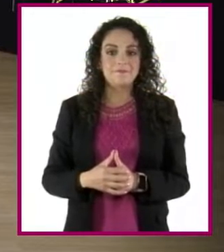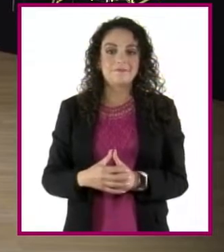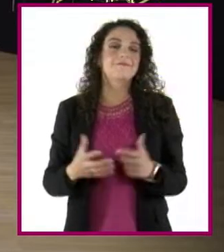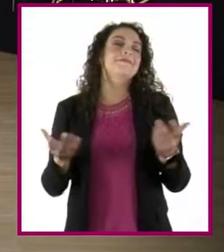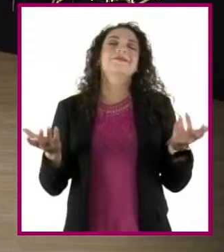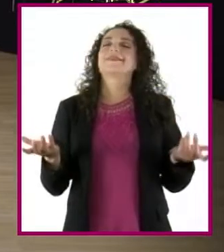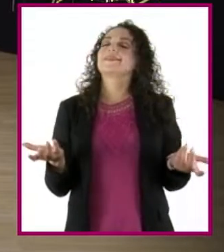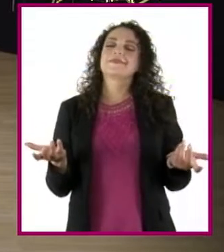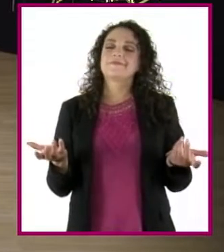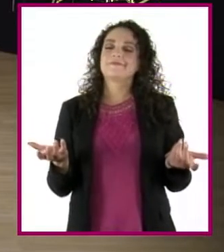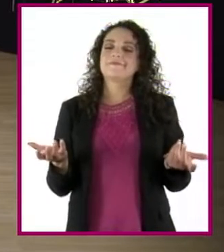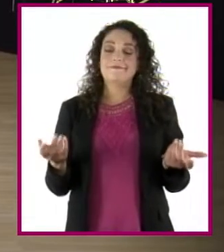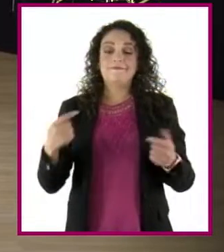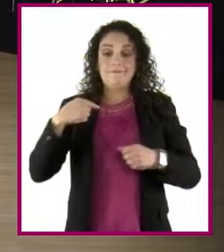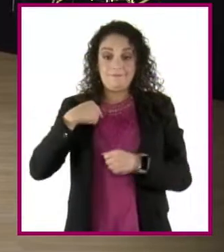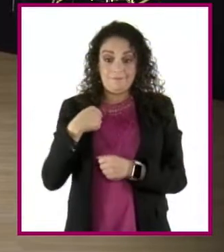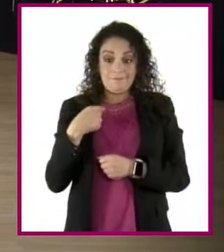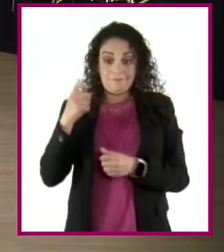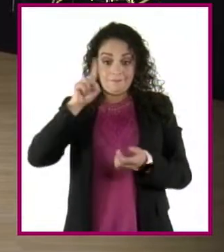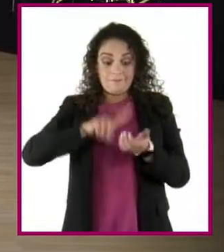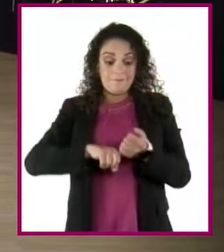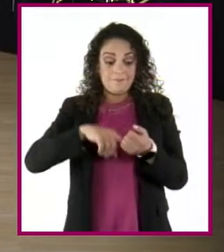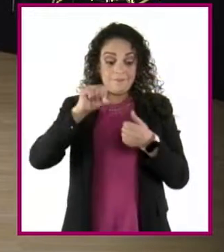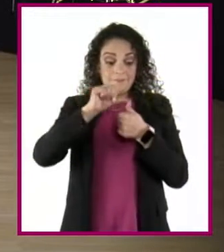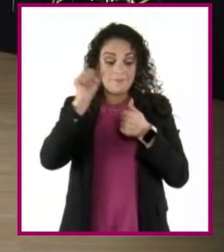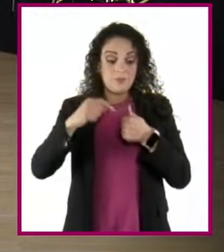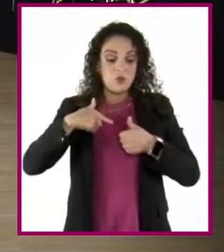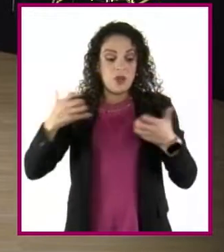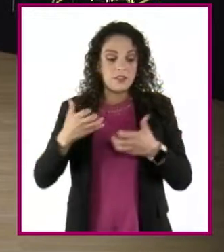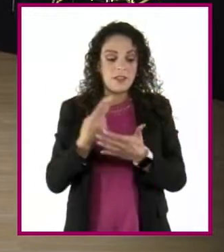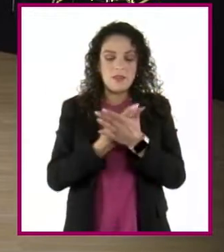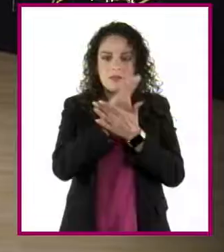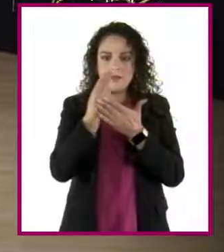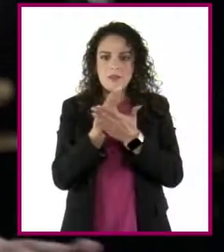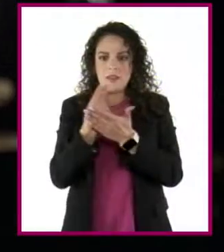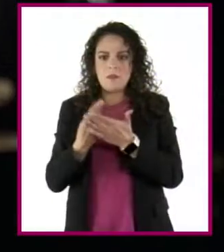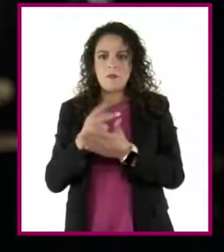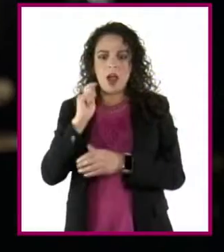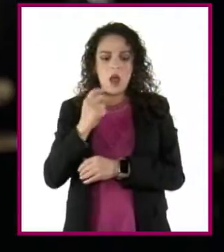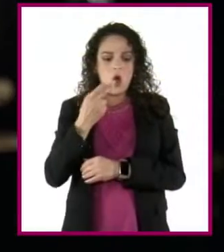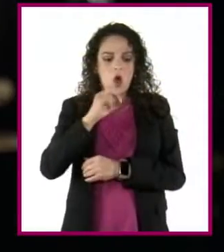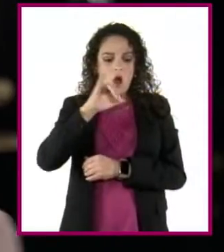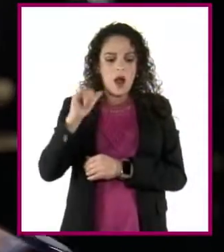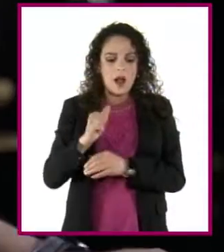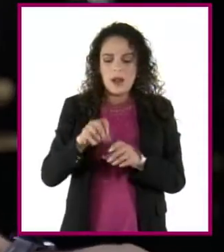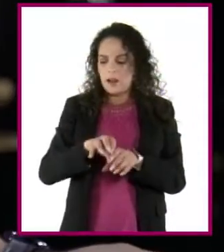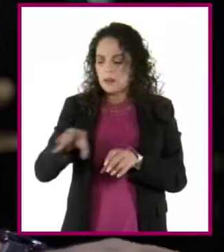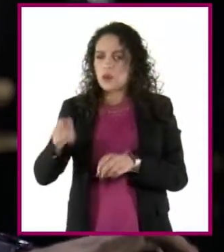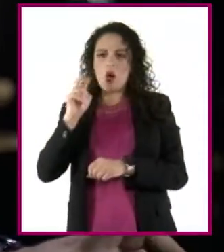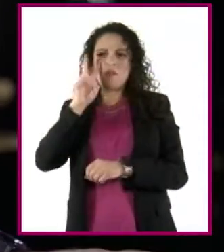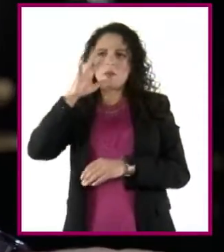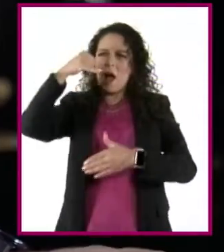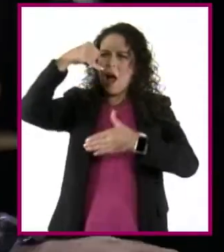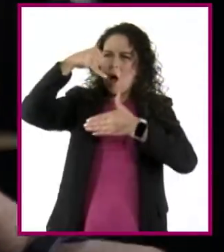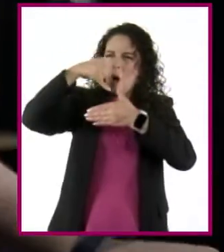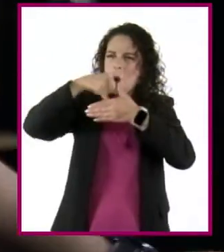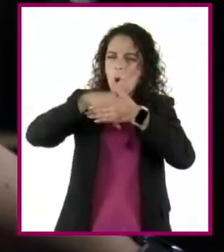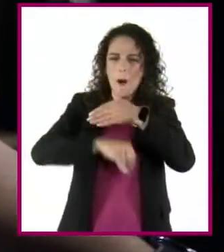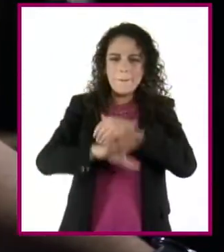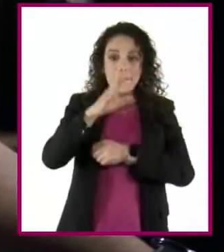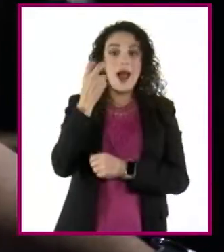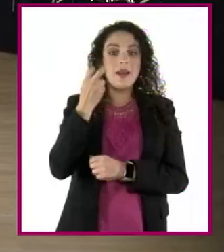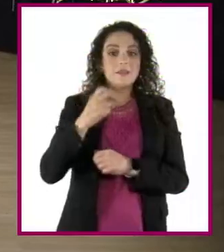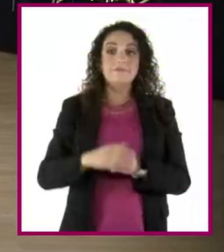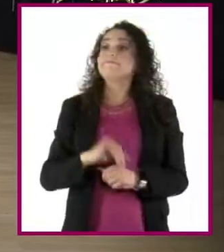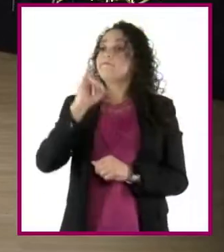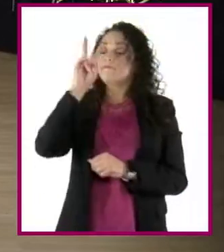Yo, si fuera artista gráfico, haría de estos dibujos de objetos que se salen de la hoja o que parece que tienen hoyos profundos. ¿Sabes cuáles? Sí, esos